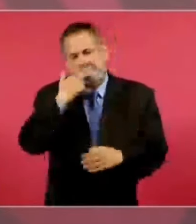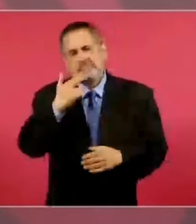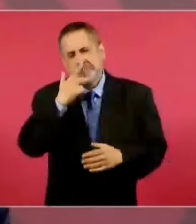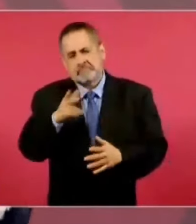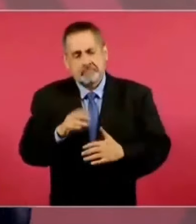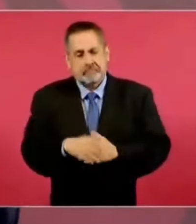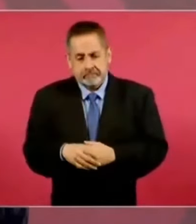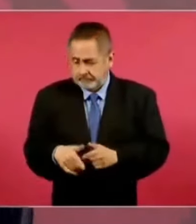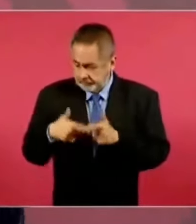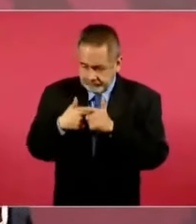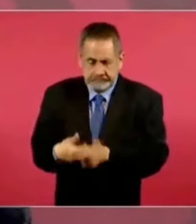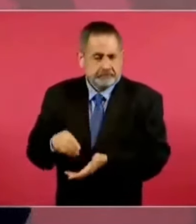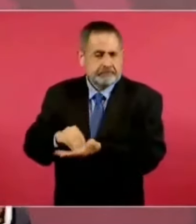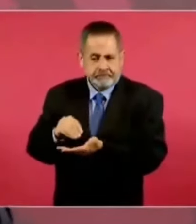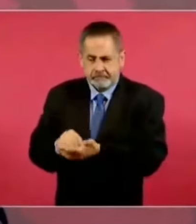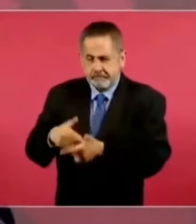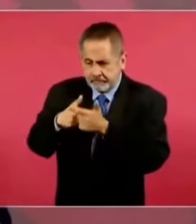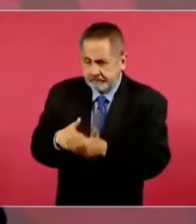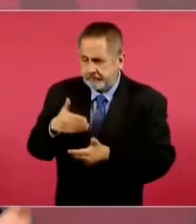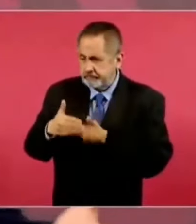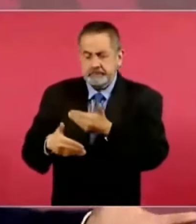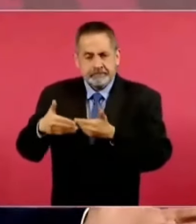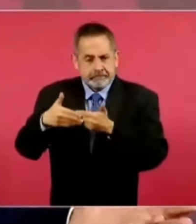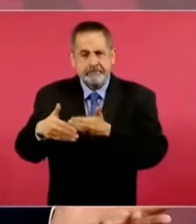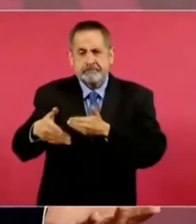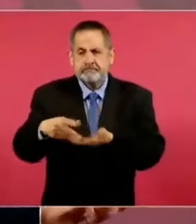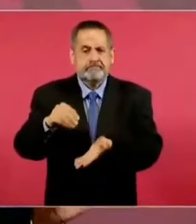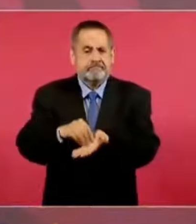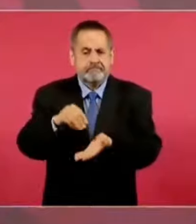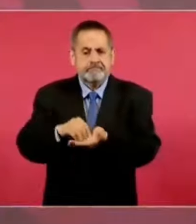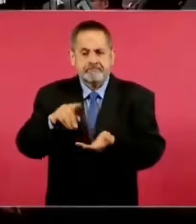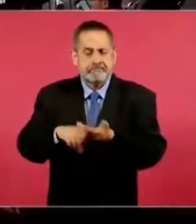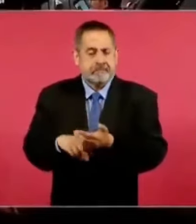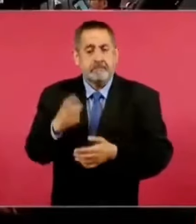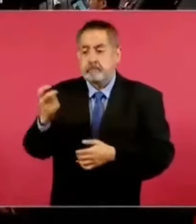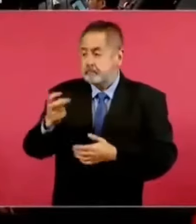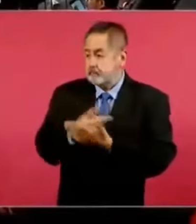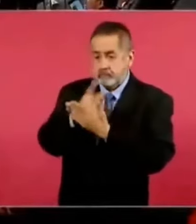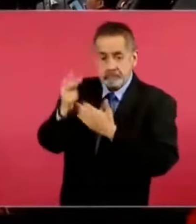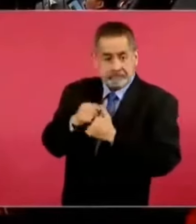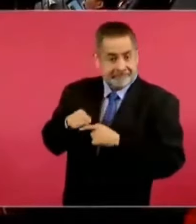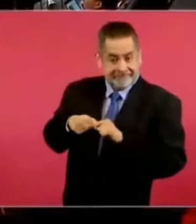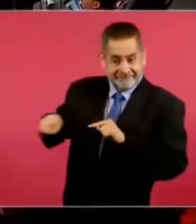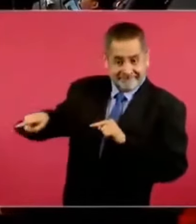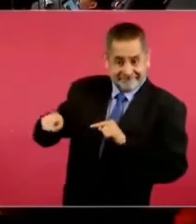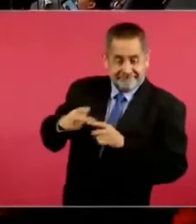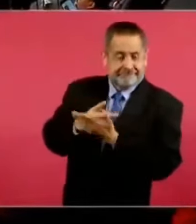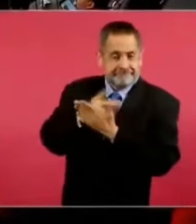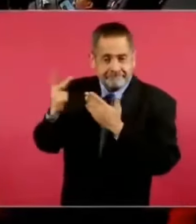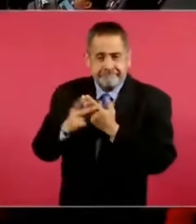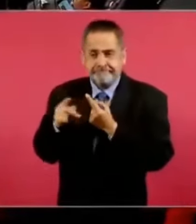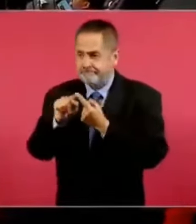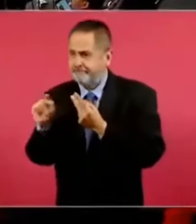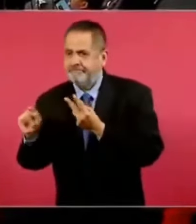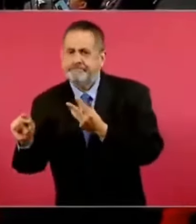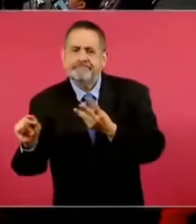Y vamos a seguir adelante. Por eso todos estos programas de bienestar.